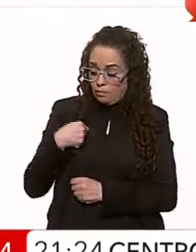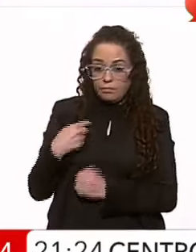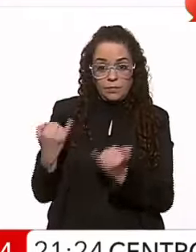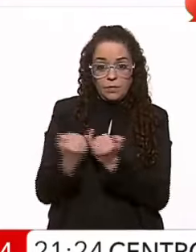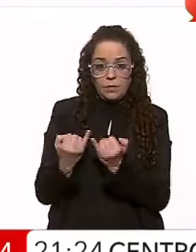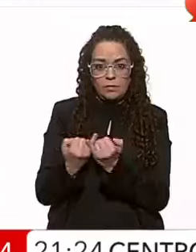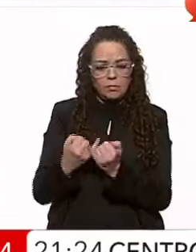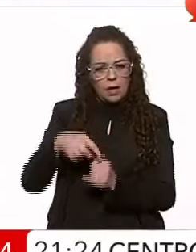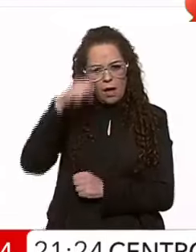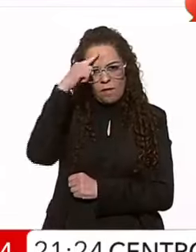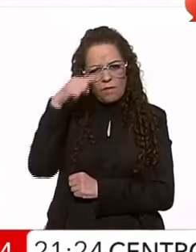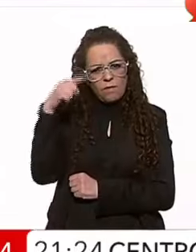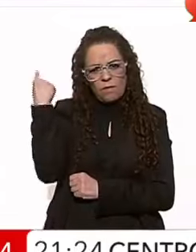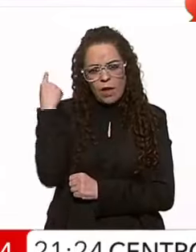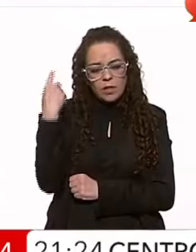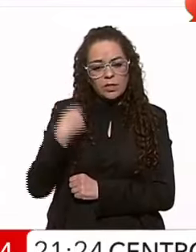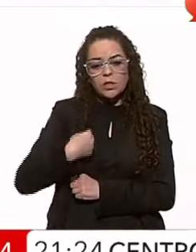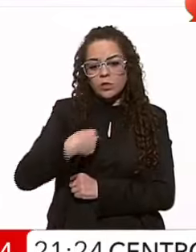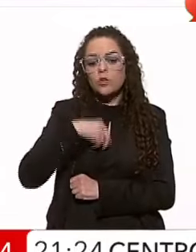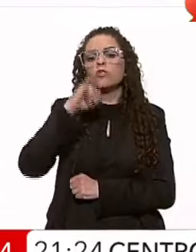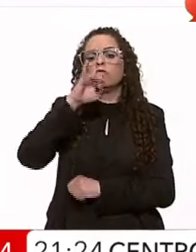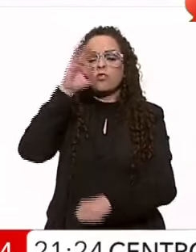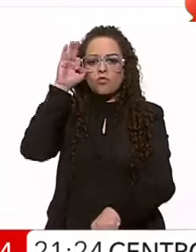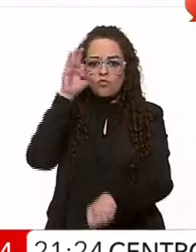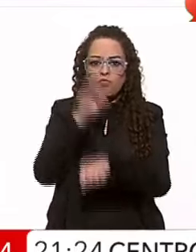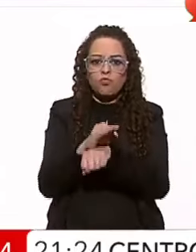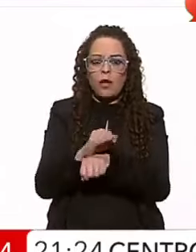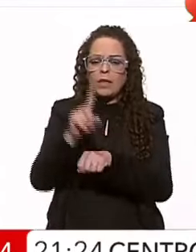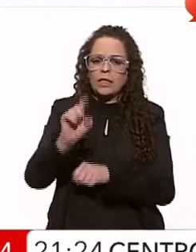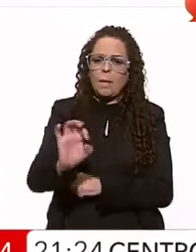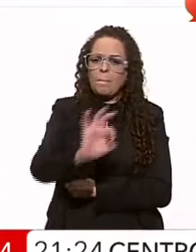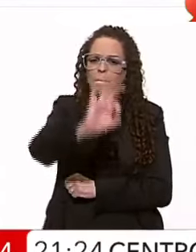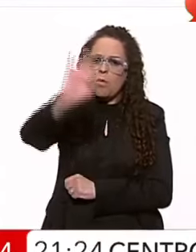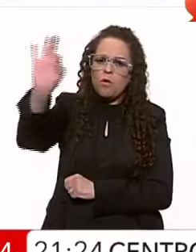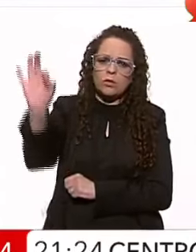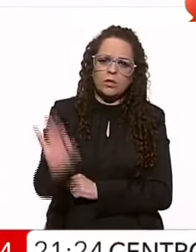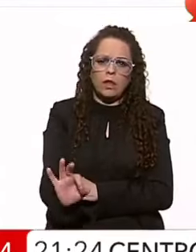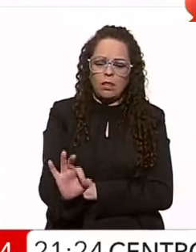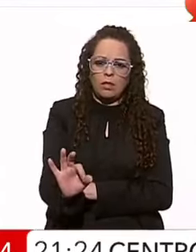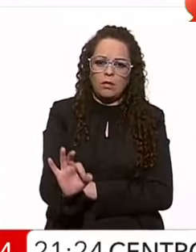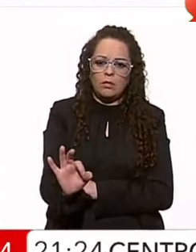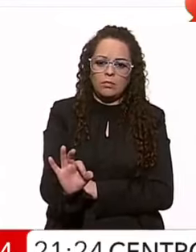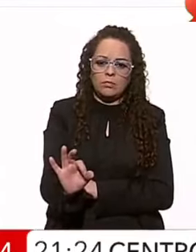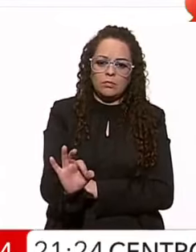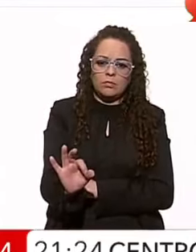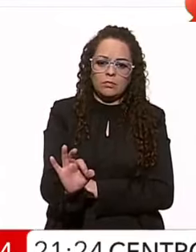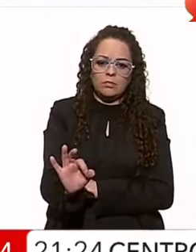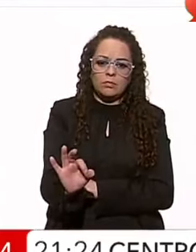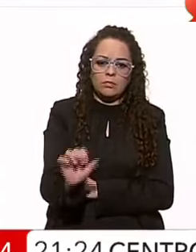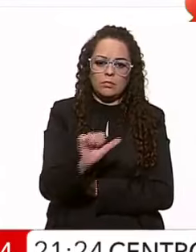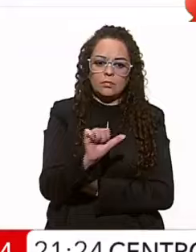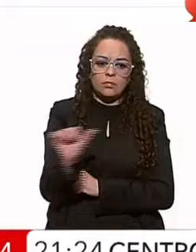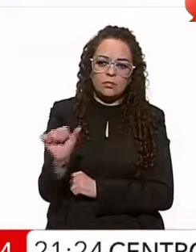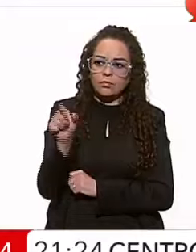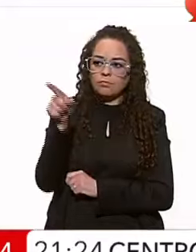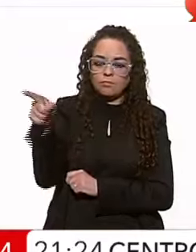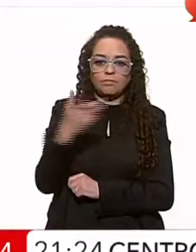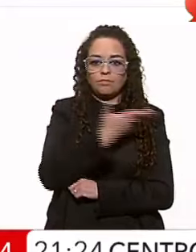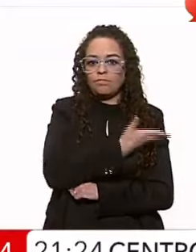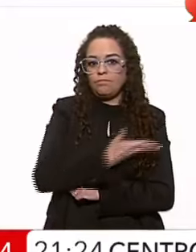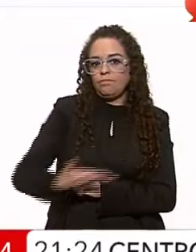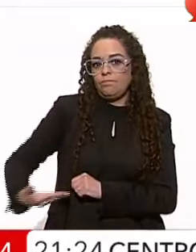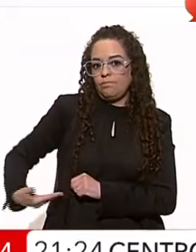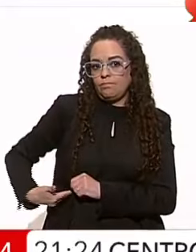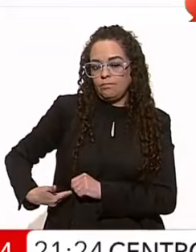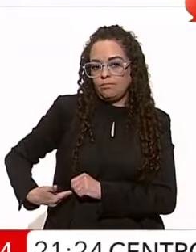muy sencilla. Nosotros respaldamos completamente la decisión que tomó el presidente Andrés